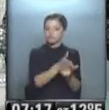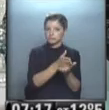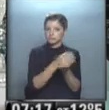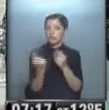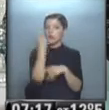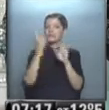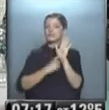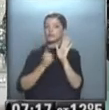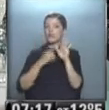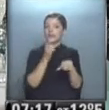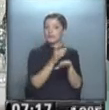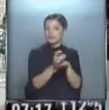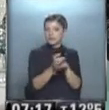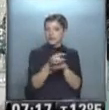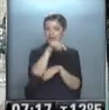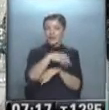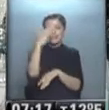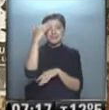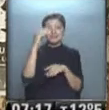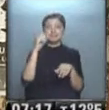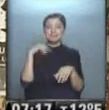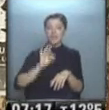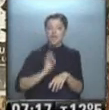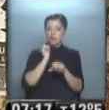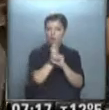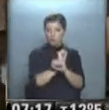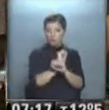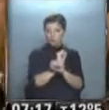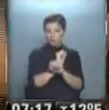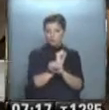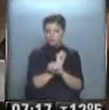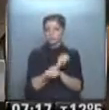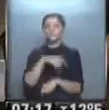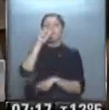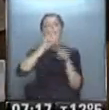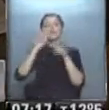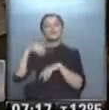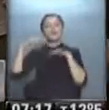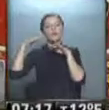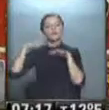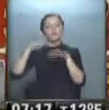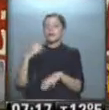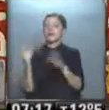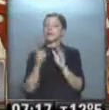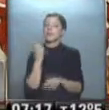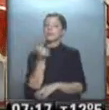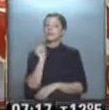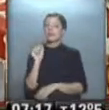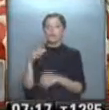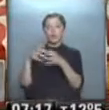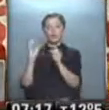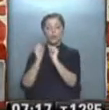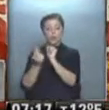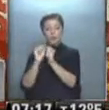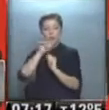ferroviaria josé pedraza a 15 años de prisión militantes dirigentes del partido obrero y otros sectores que conforman el frente